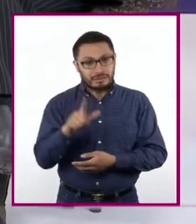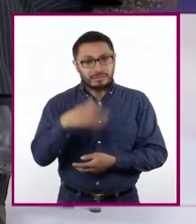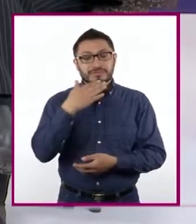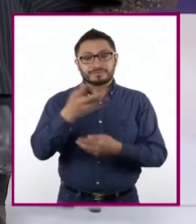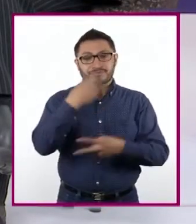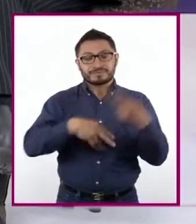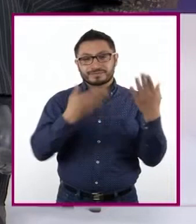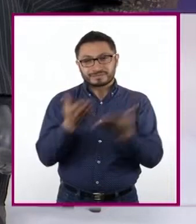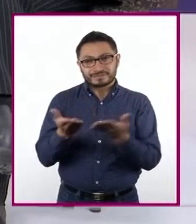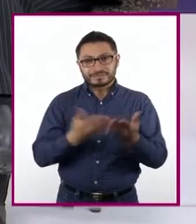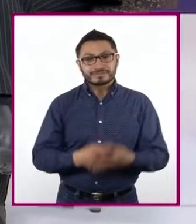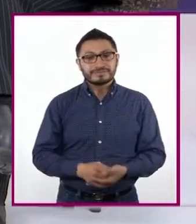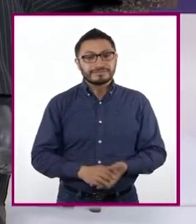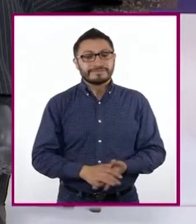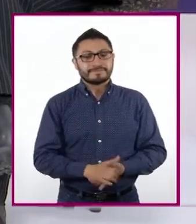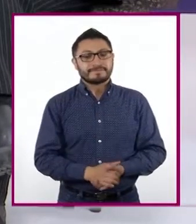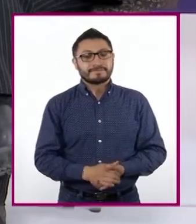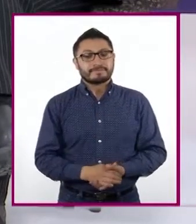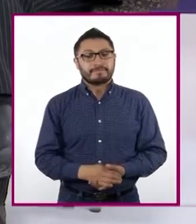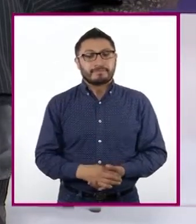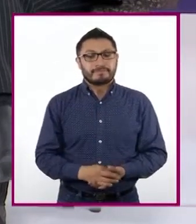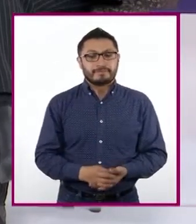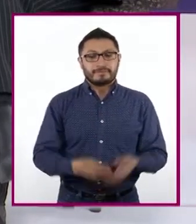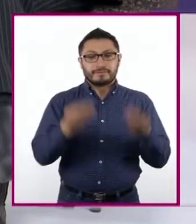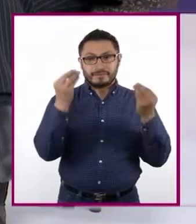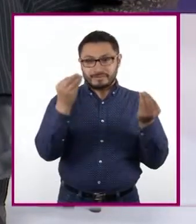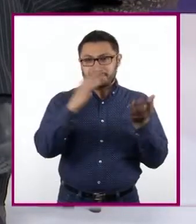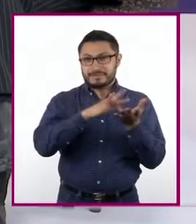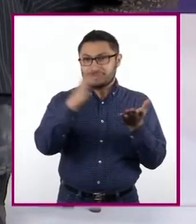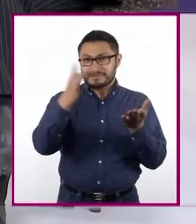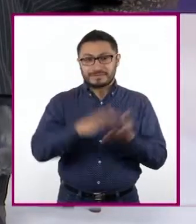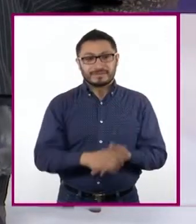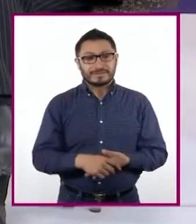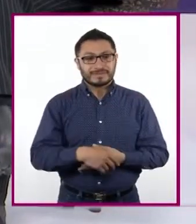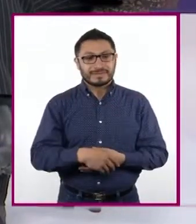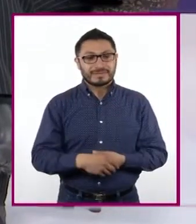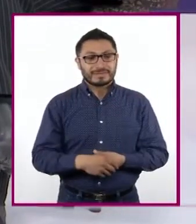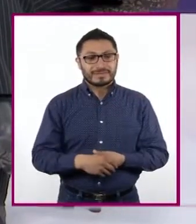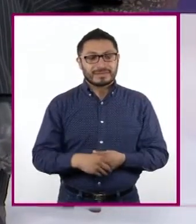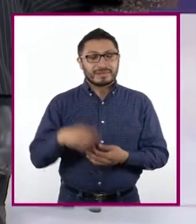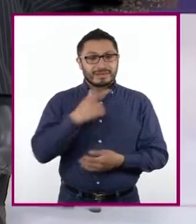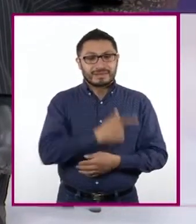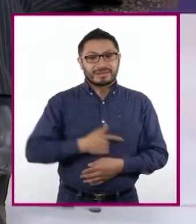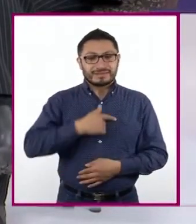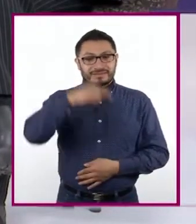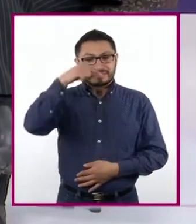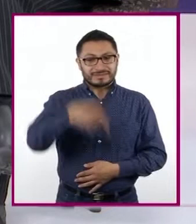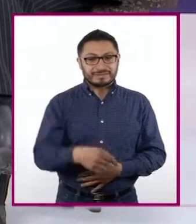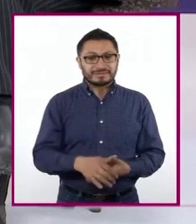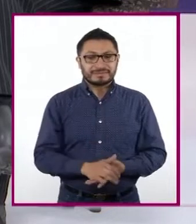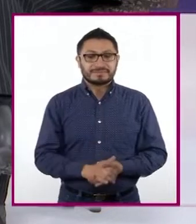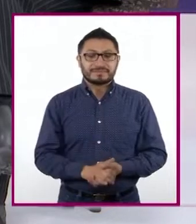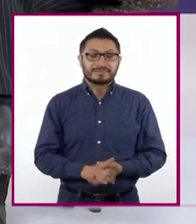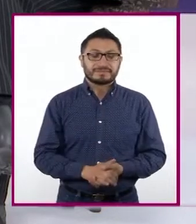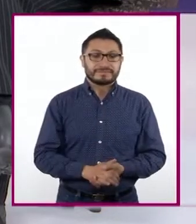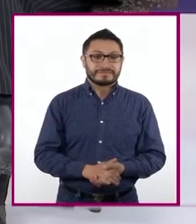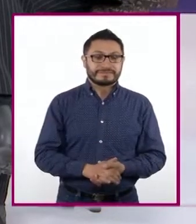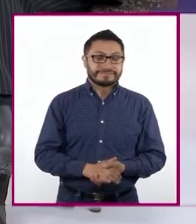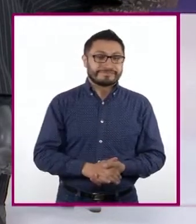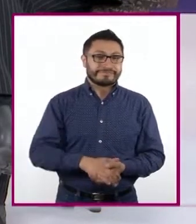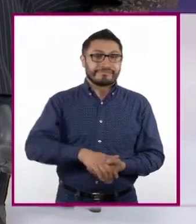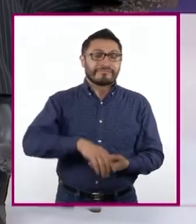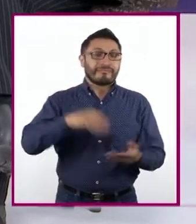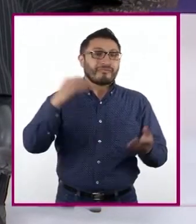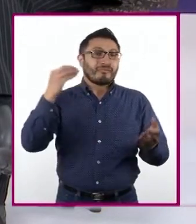Bienvenida, maestra. Muchas gracias. Es un gusto estar aquí en esta sección